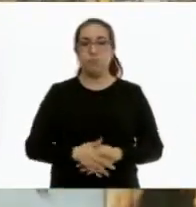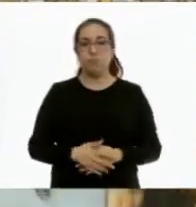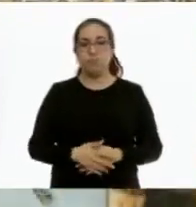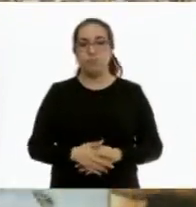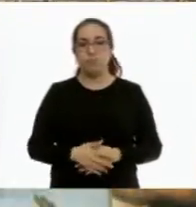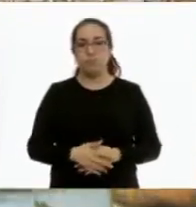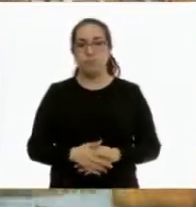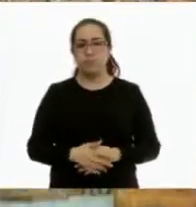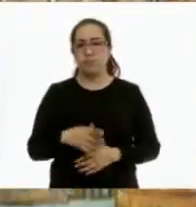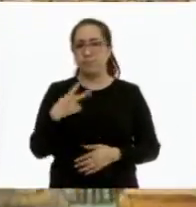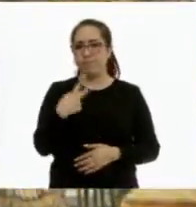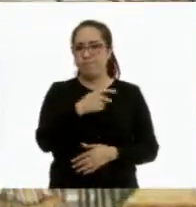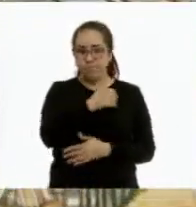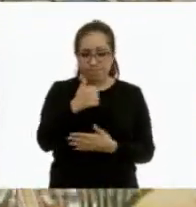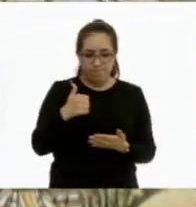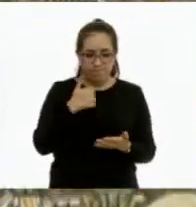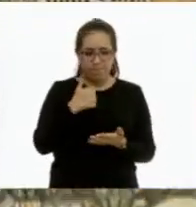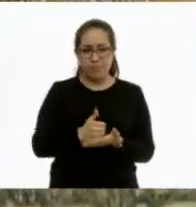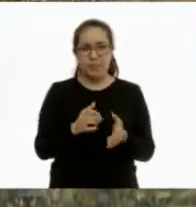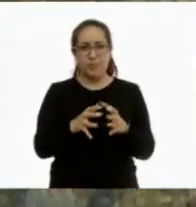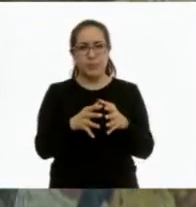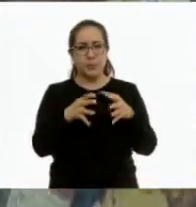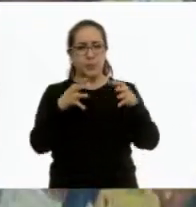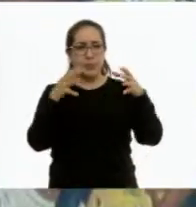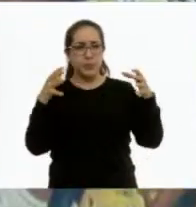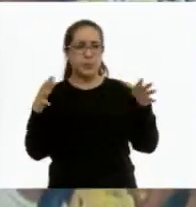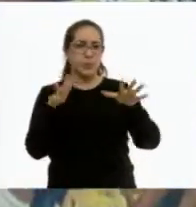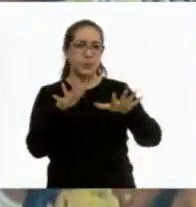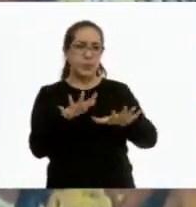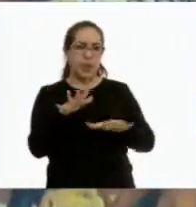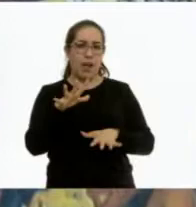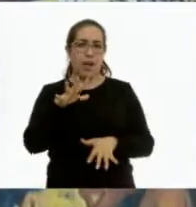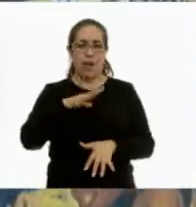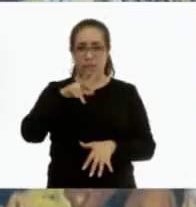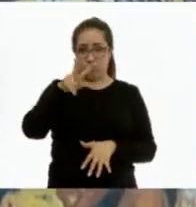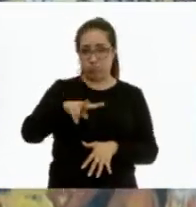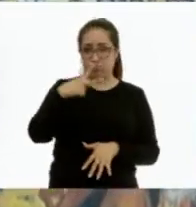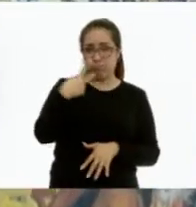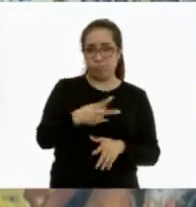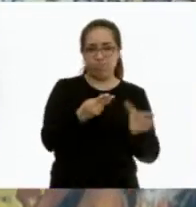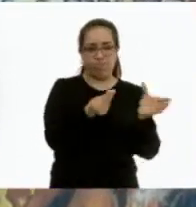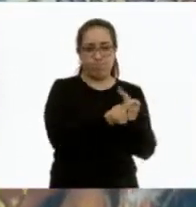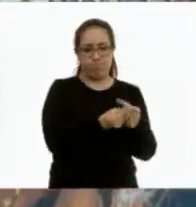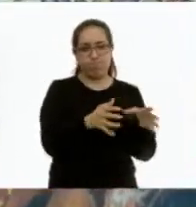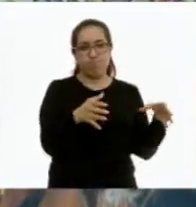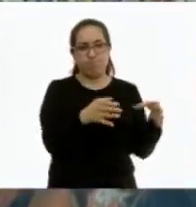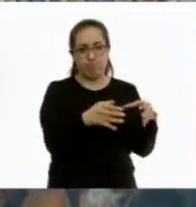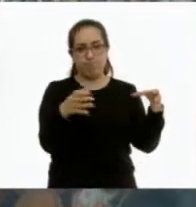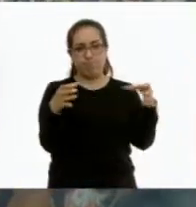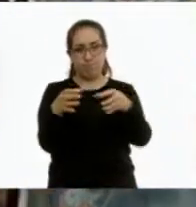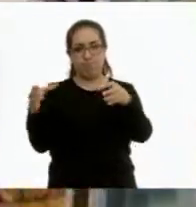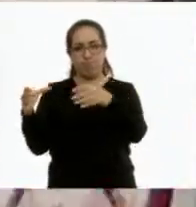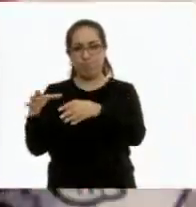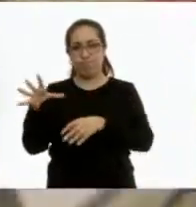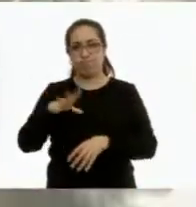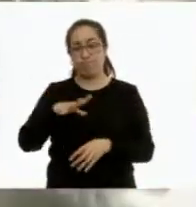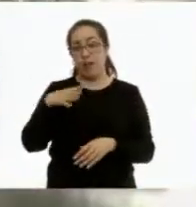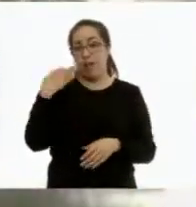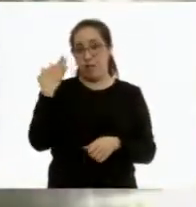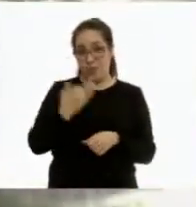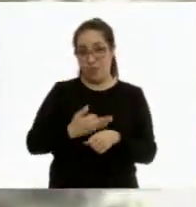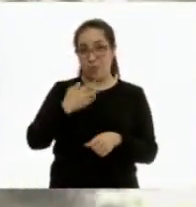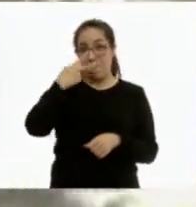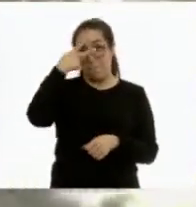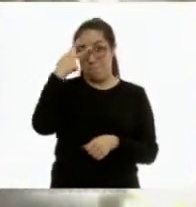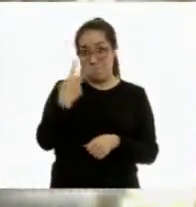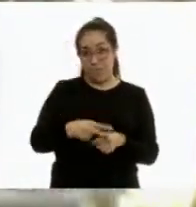Conformaron majestuosas ciudades y establecieron una clara estratificación social. El México de hoy es